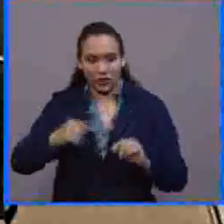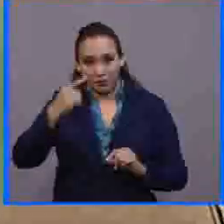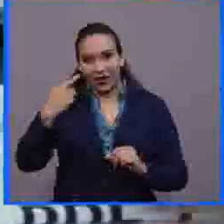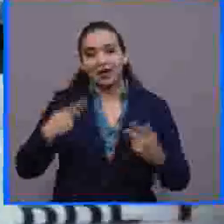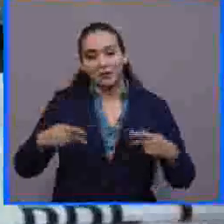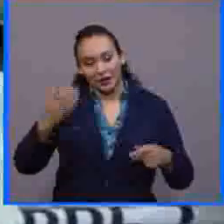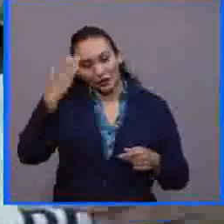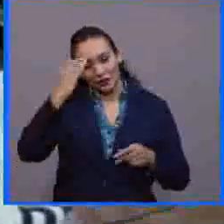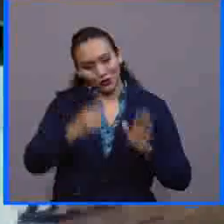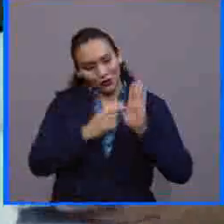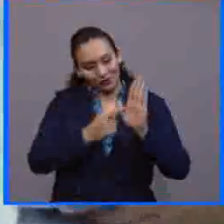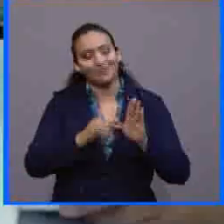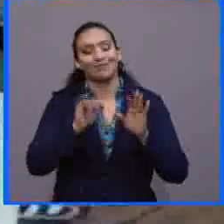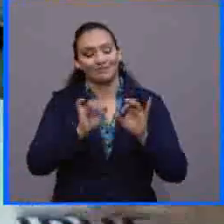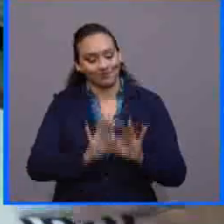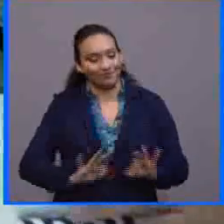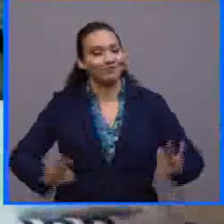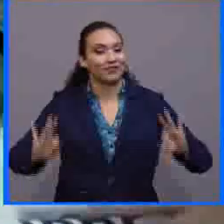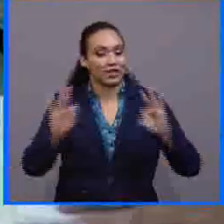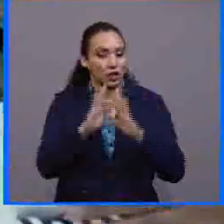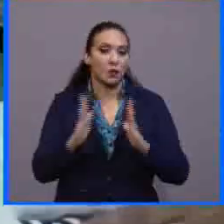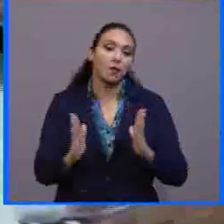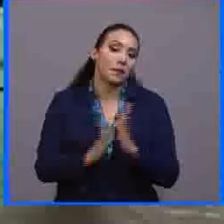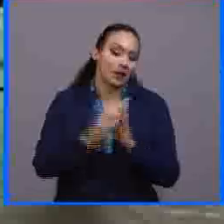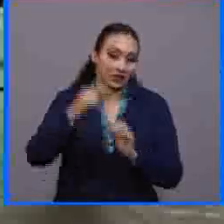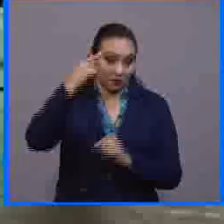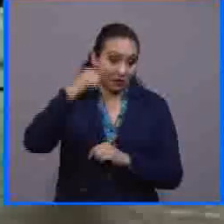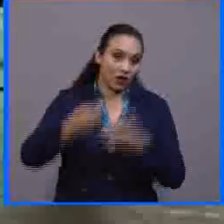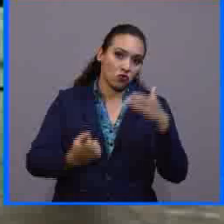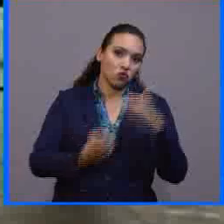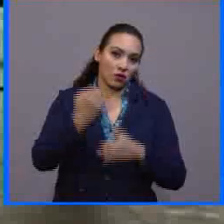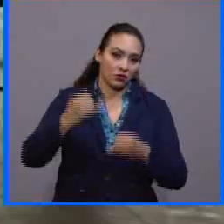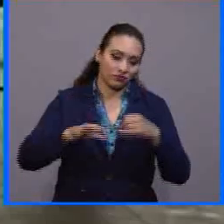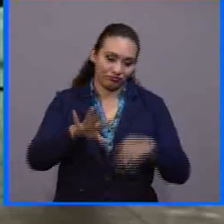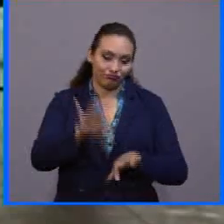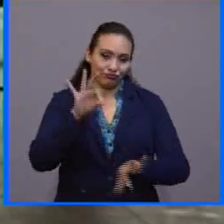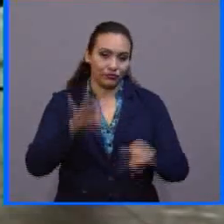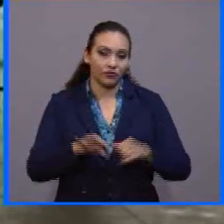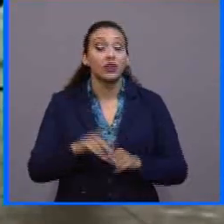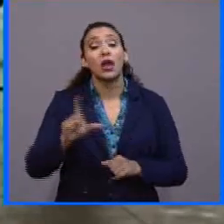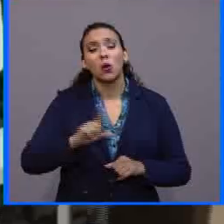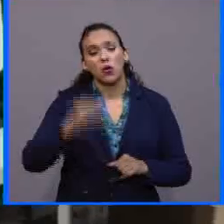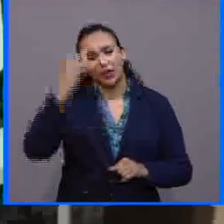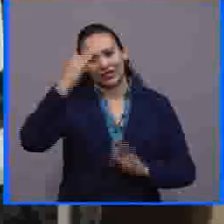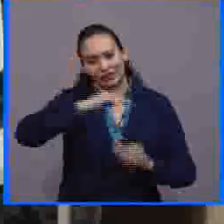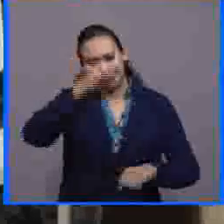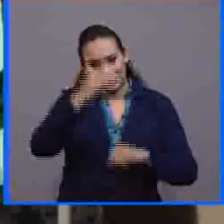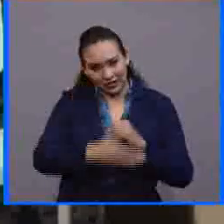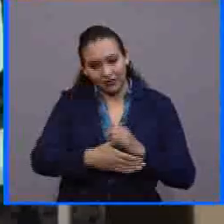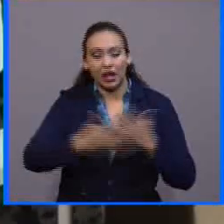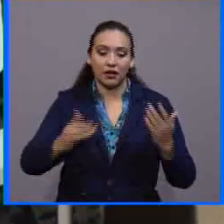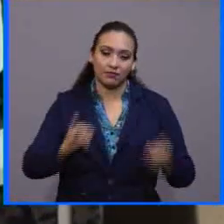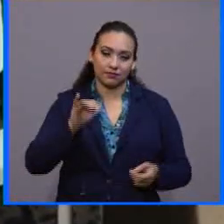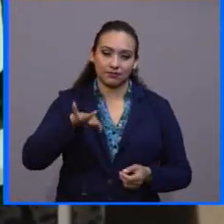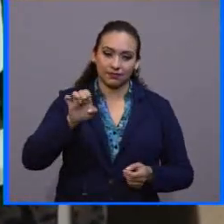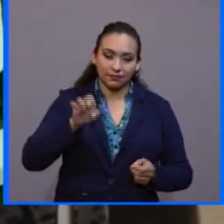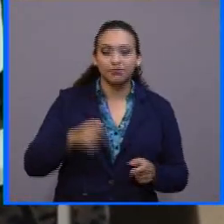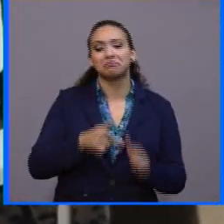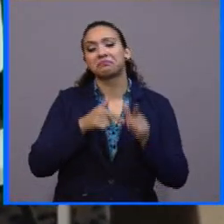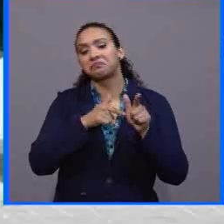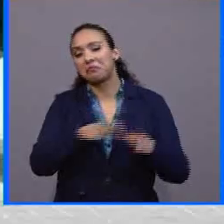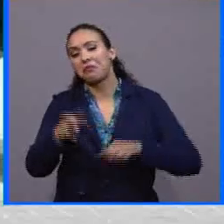ciudadanía la importancia de participar en estos comicios. Una vez concluida dicha etapa, el INE procede a